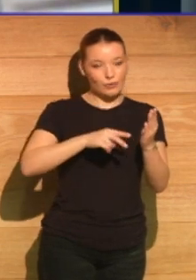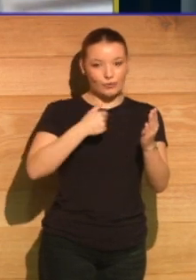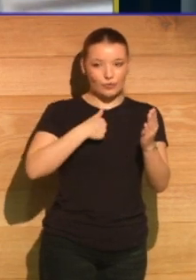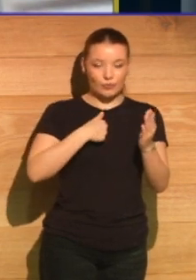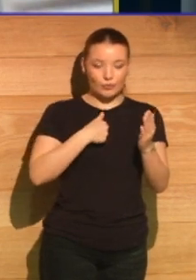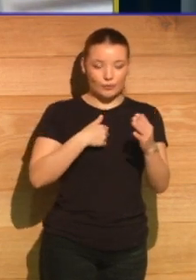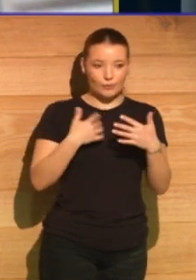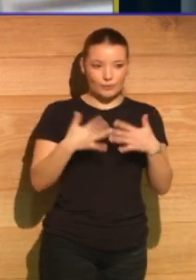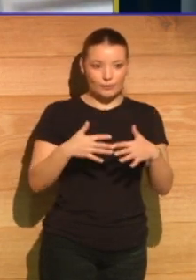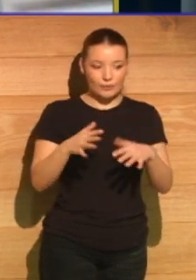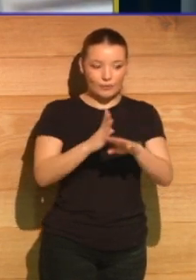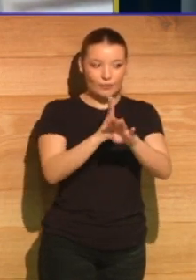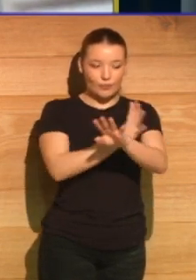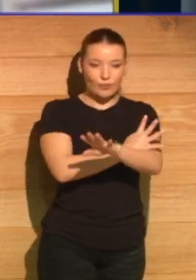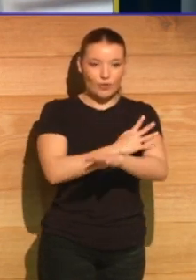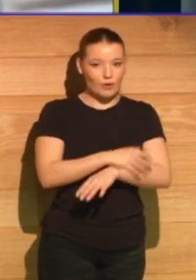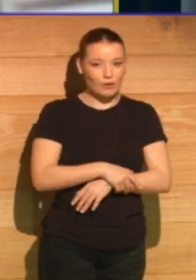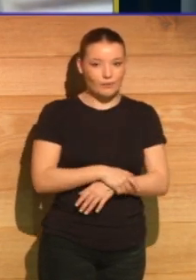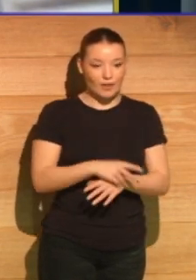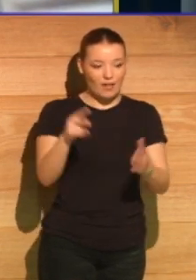Muchas gracias, Estíbaliz.